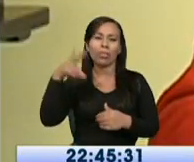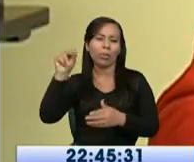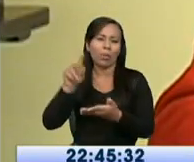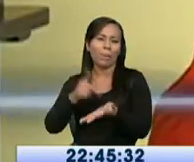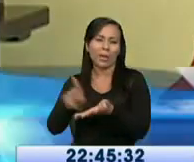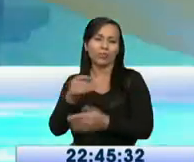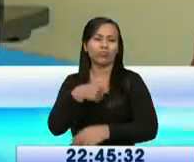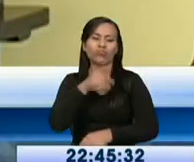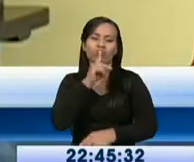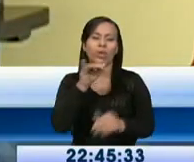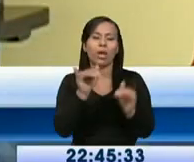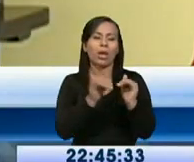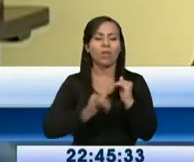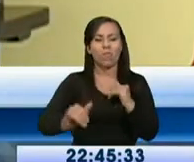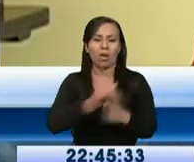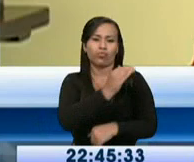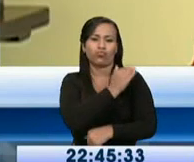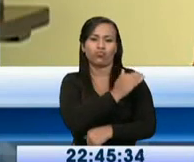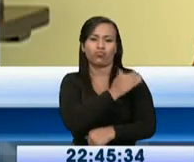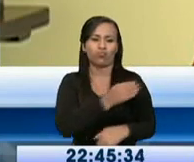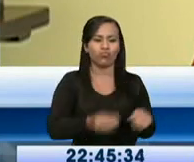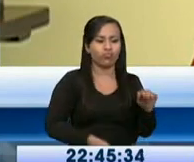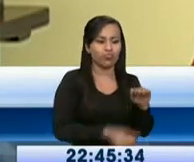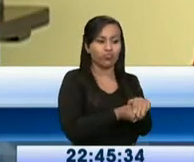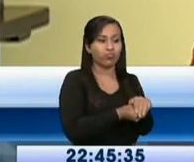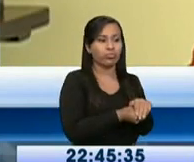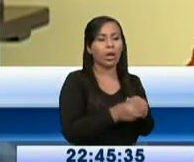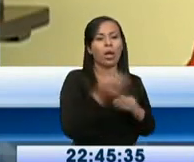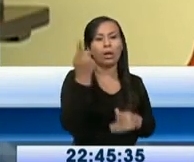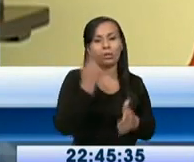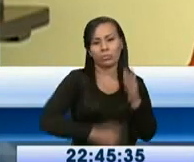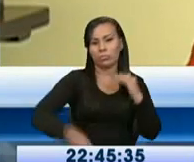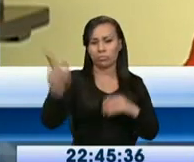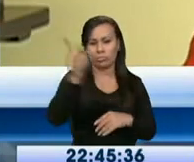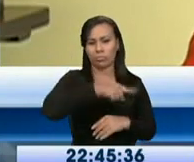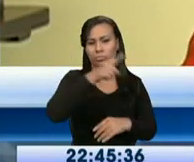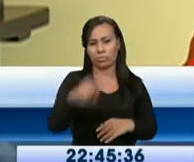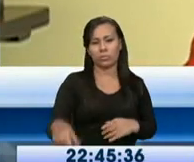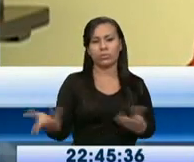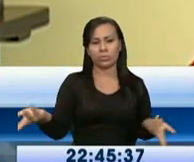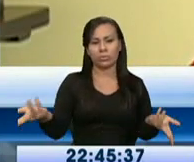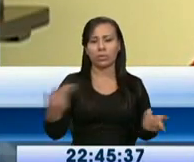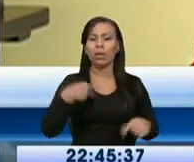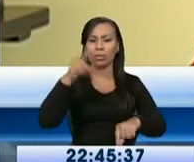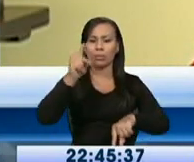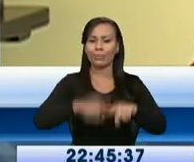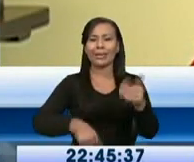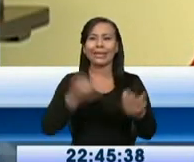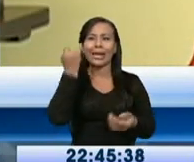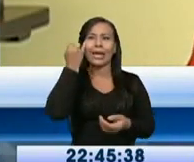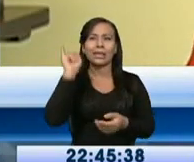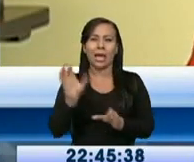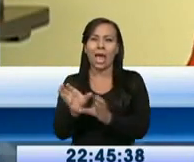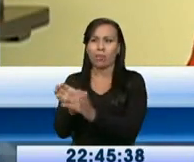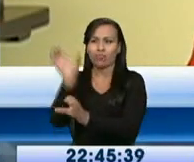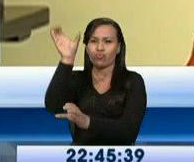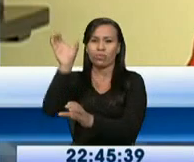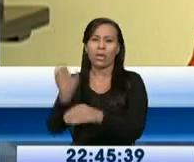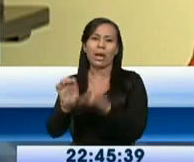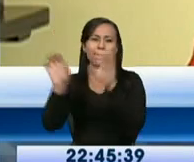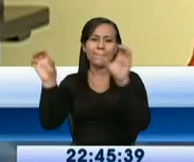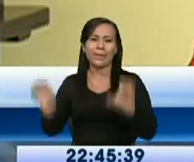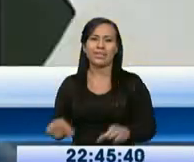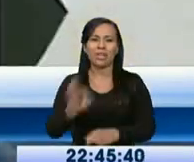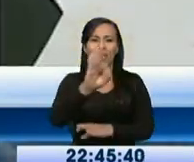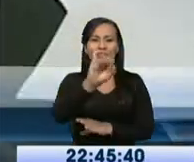la evasión del impuesto a la herencia, ¿no es cierto? Hay formas de evadir el impuesto como la creación de fideicomisos, pero no todo fideicomiso